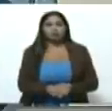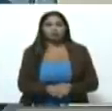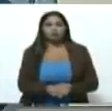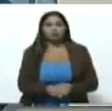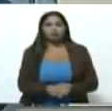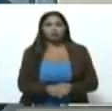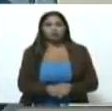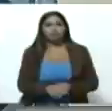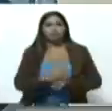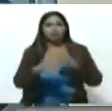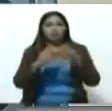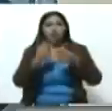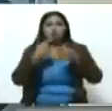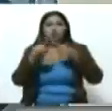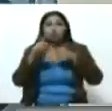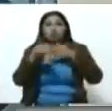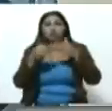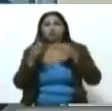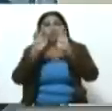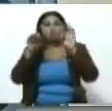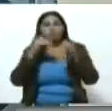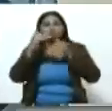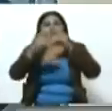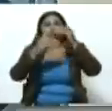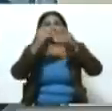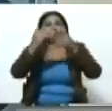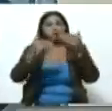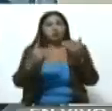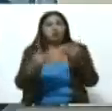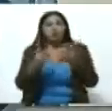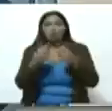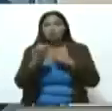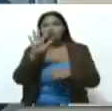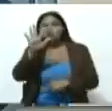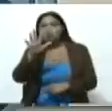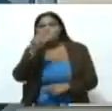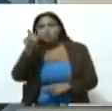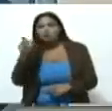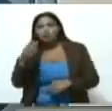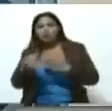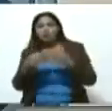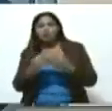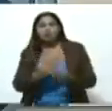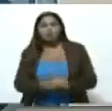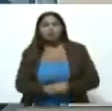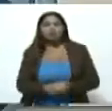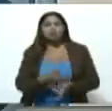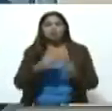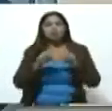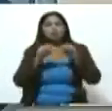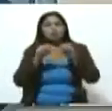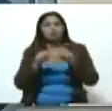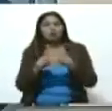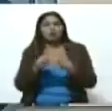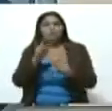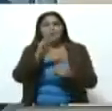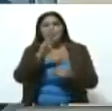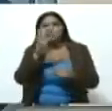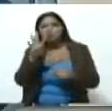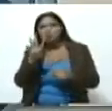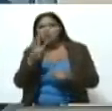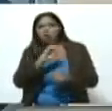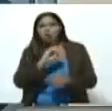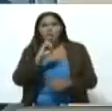Mientras que otros, de manera progresiva, otros 5, fueron condenados a penas de 24, 20,